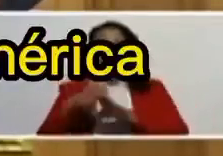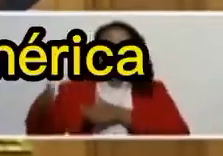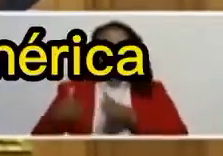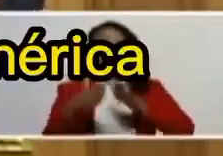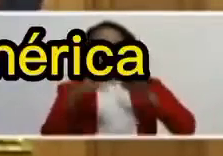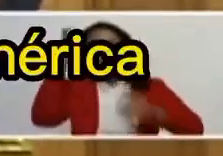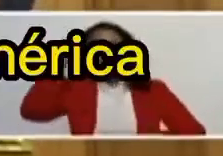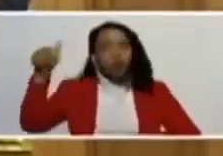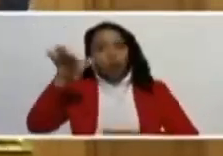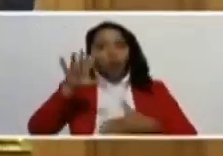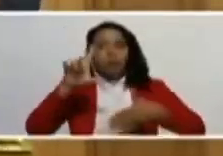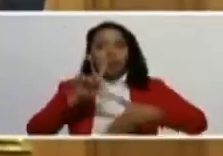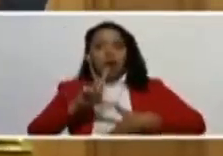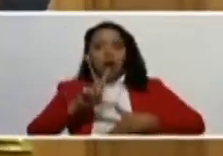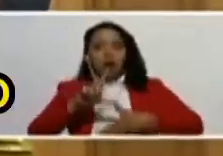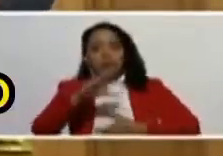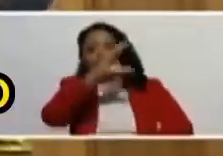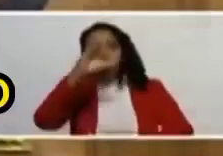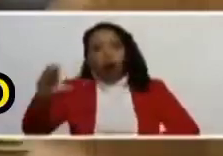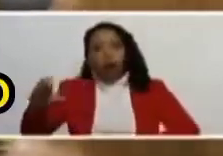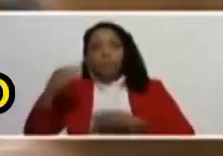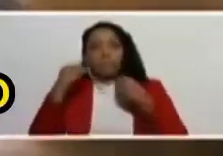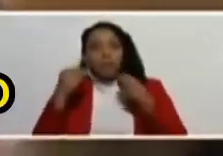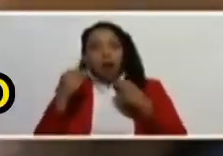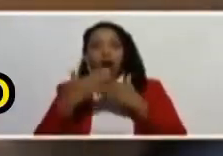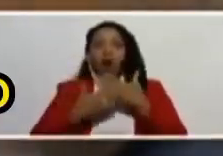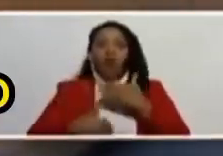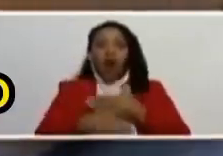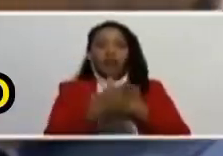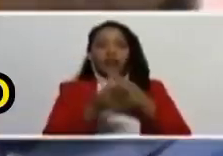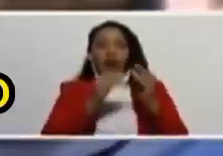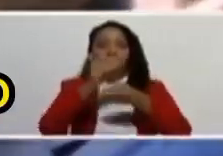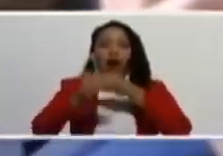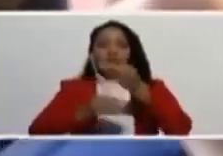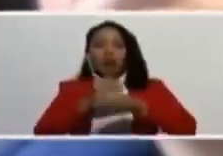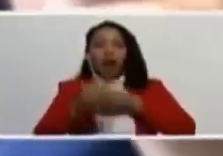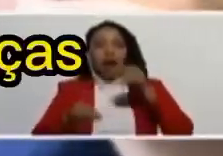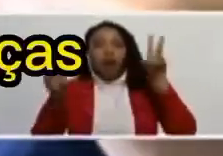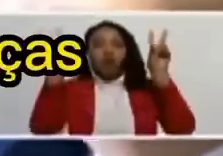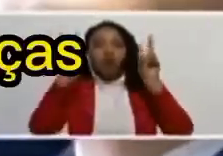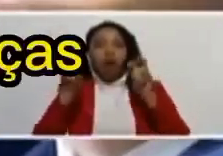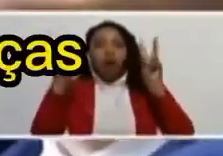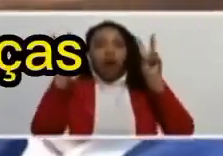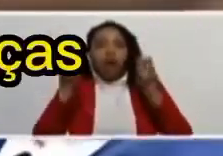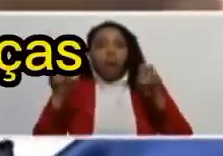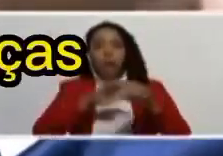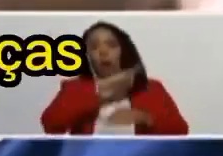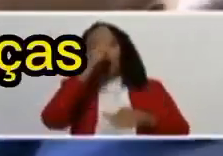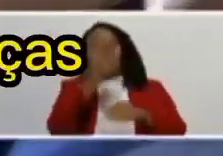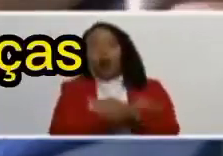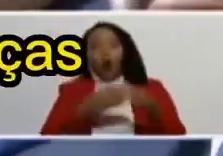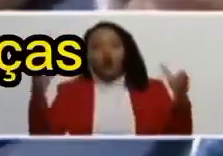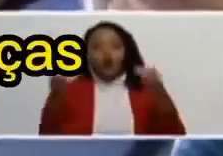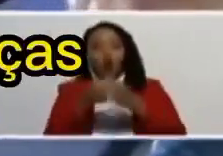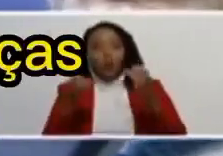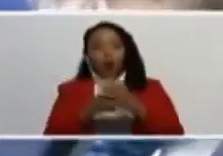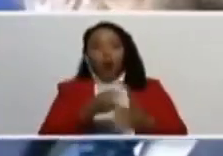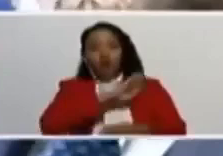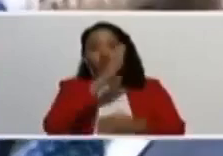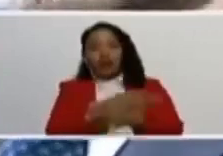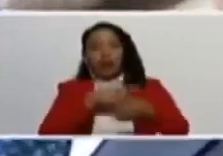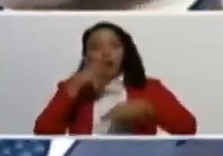de América Latina y el Caribe para avanzar en la conformación de un poderoso bloque de fuerzas